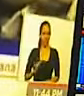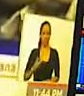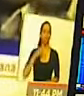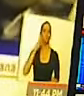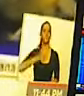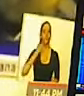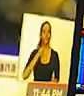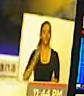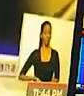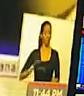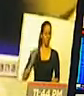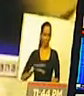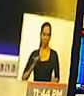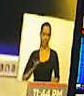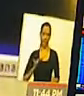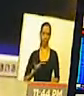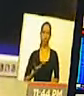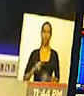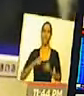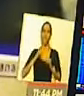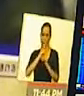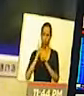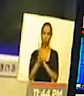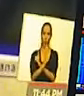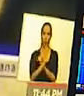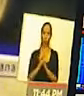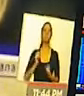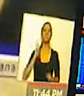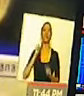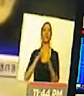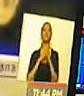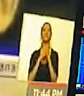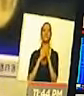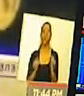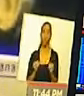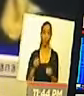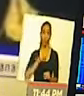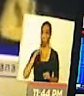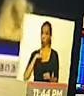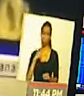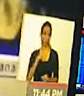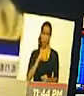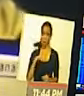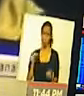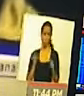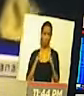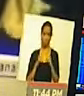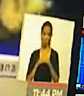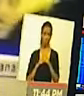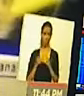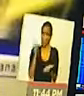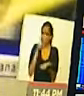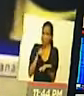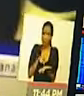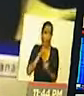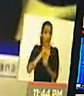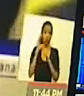es importante, pero la cultura lo es todo. Si nosotros no conocemos ni practicamos la